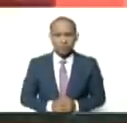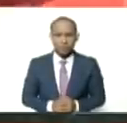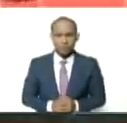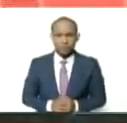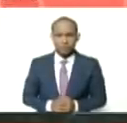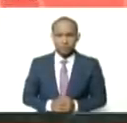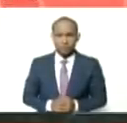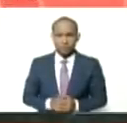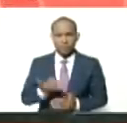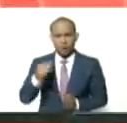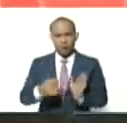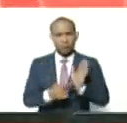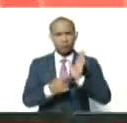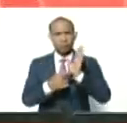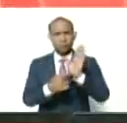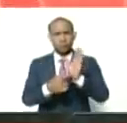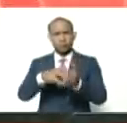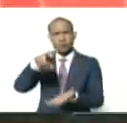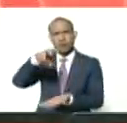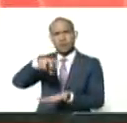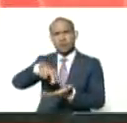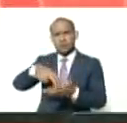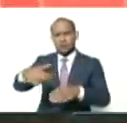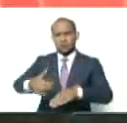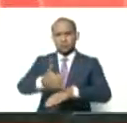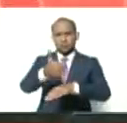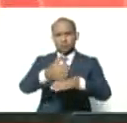Aparecía Capriles en la silla central.